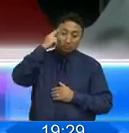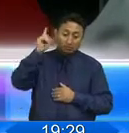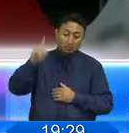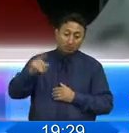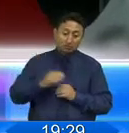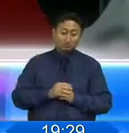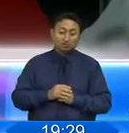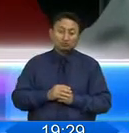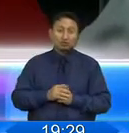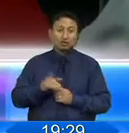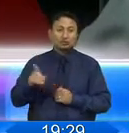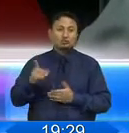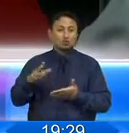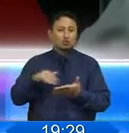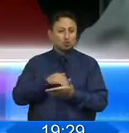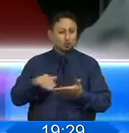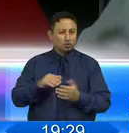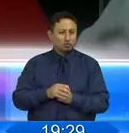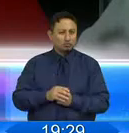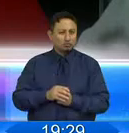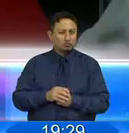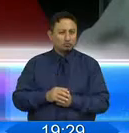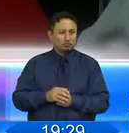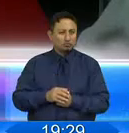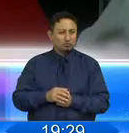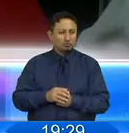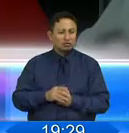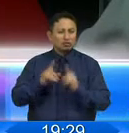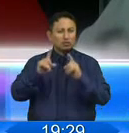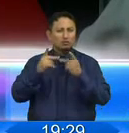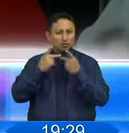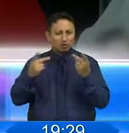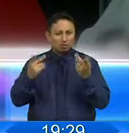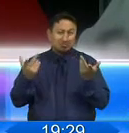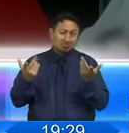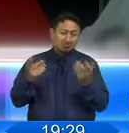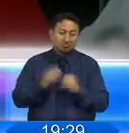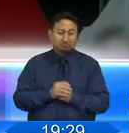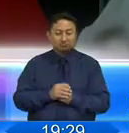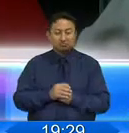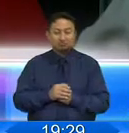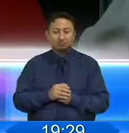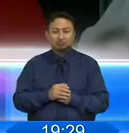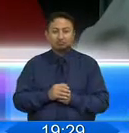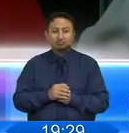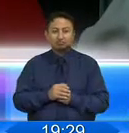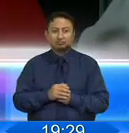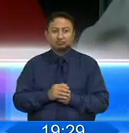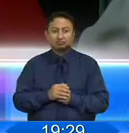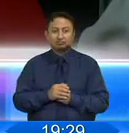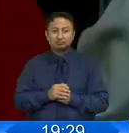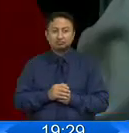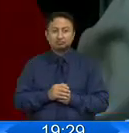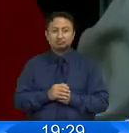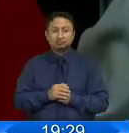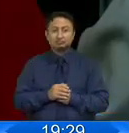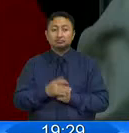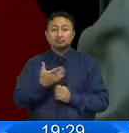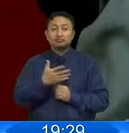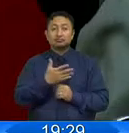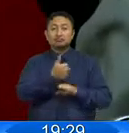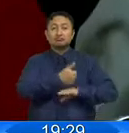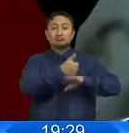me parece que nos hizo parecer sus dudas sobre la conveniencia de una consulta popular. De manera que, después de que tengamos integrada la